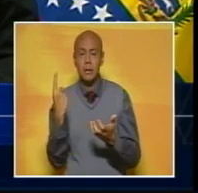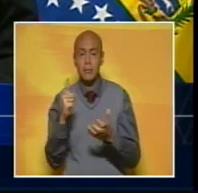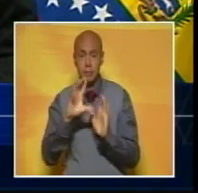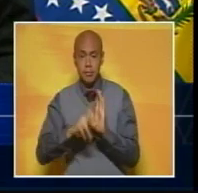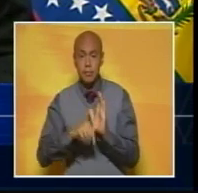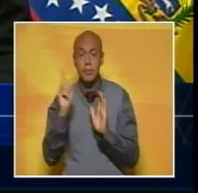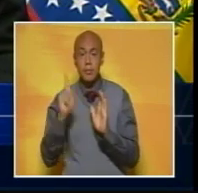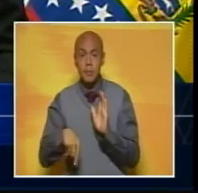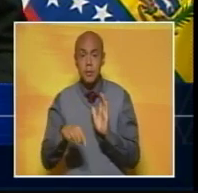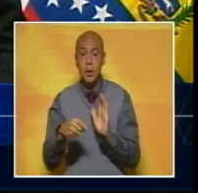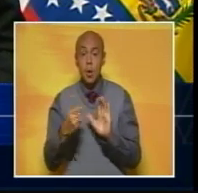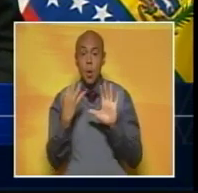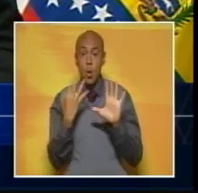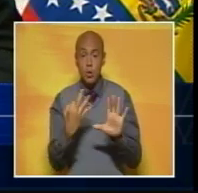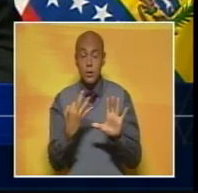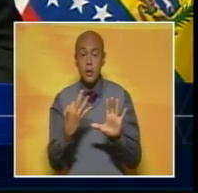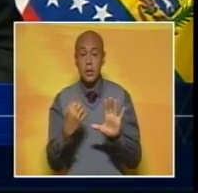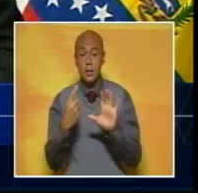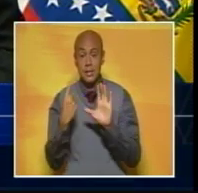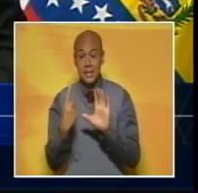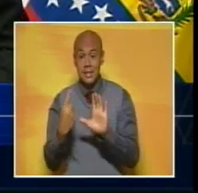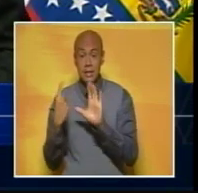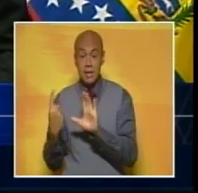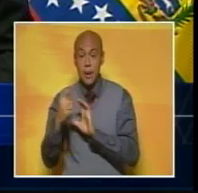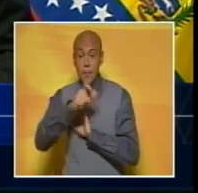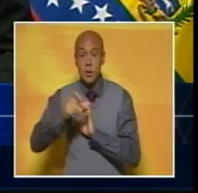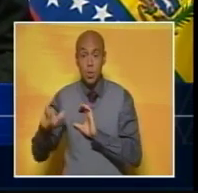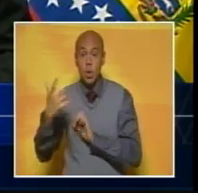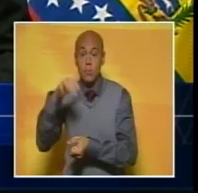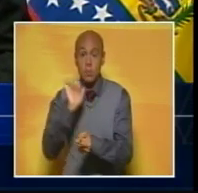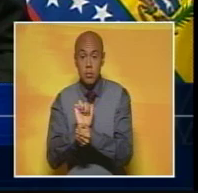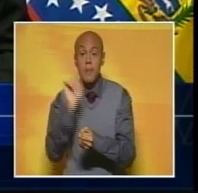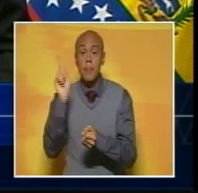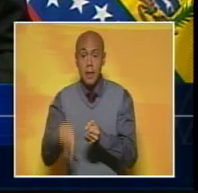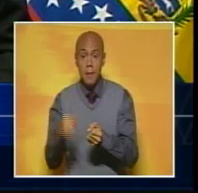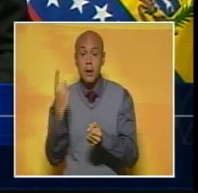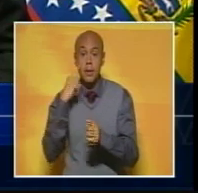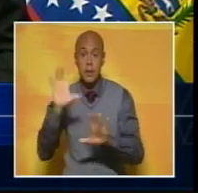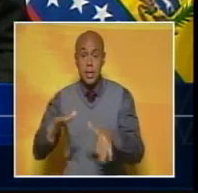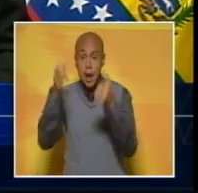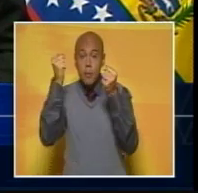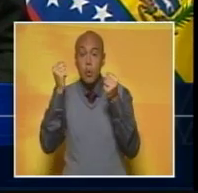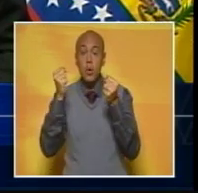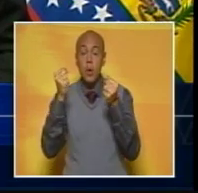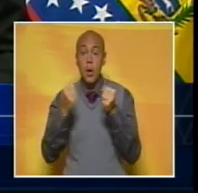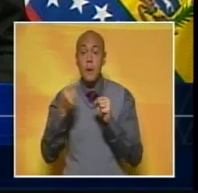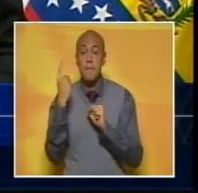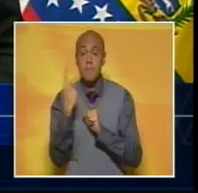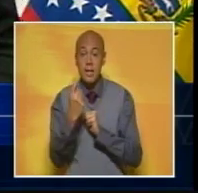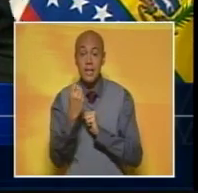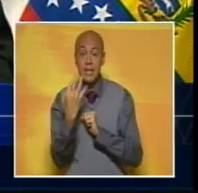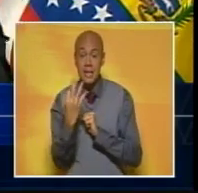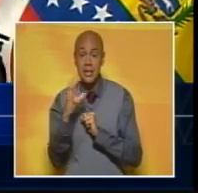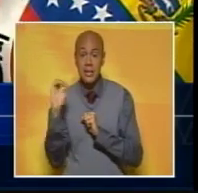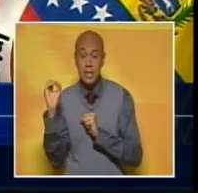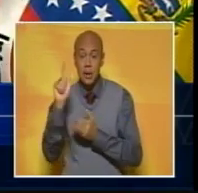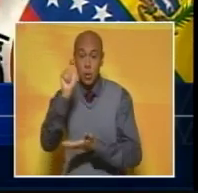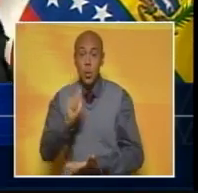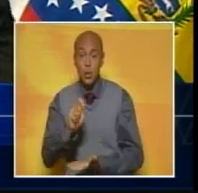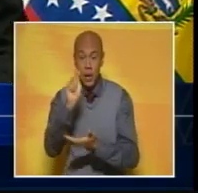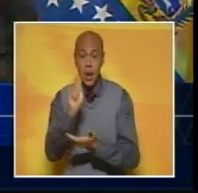han detenido a 866 personas y se ha logrado la recuperación de más de 1.300 toneladas de